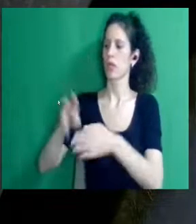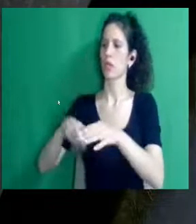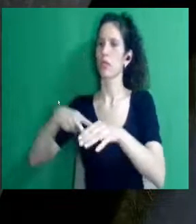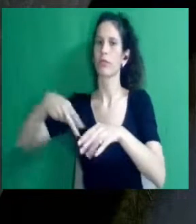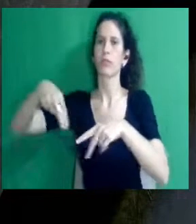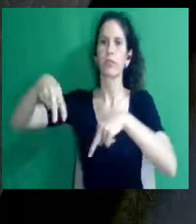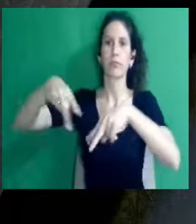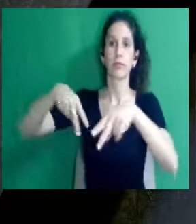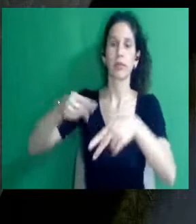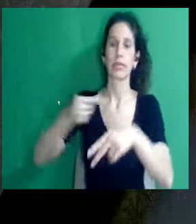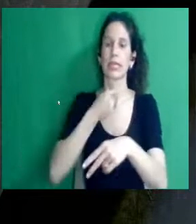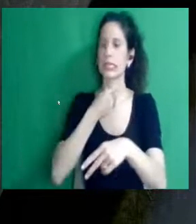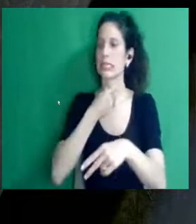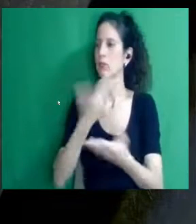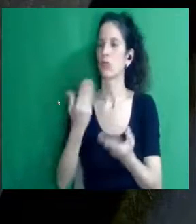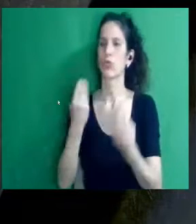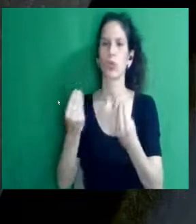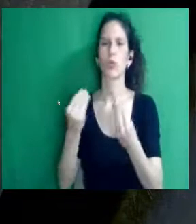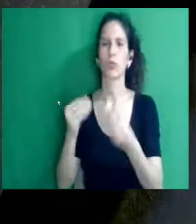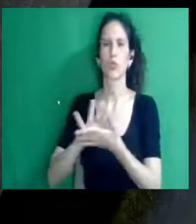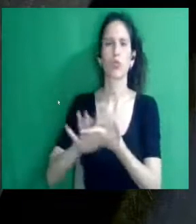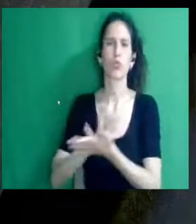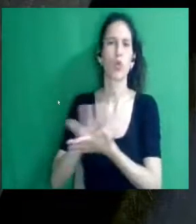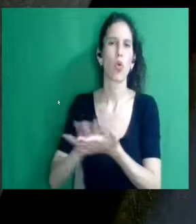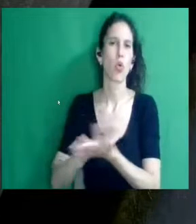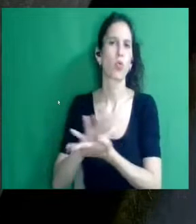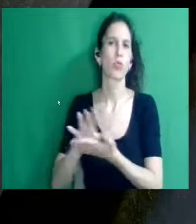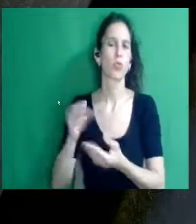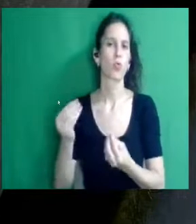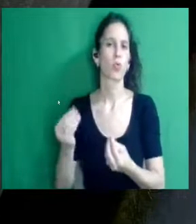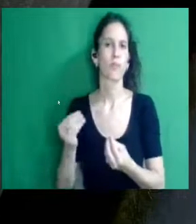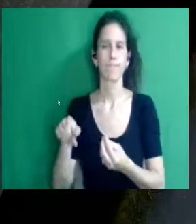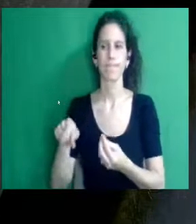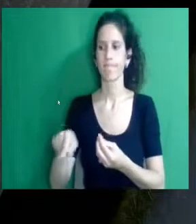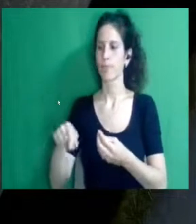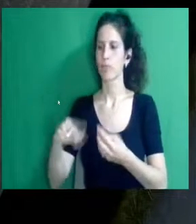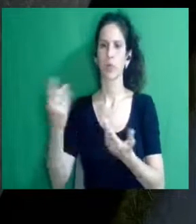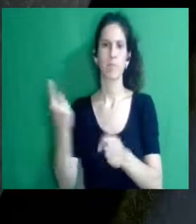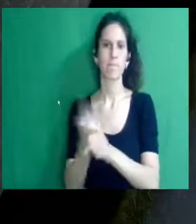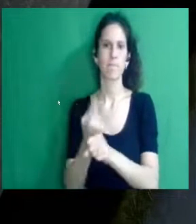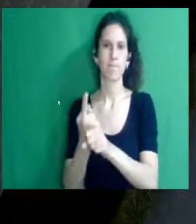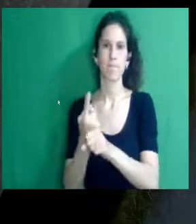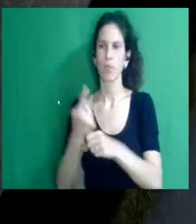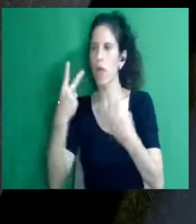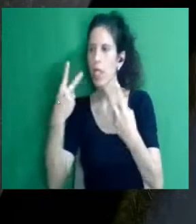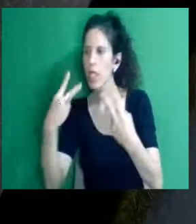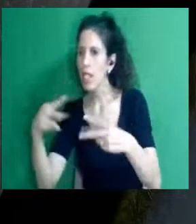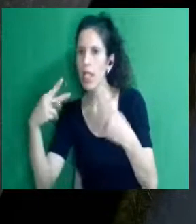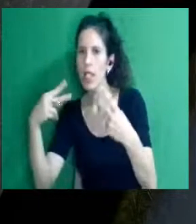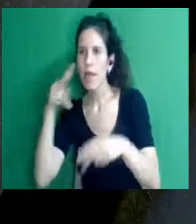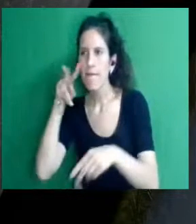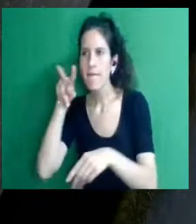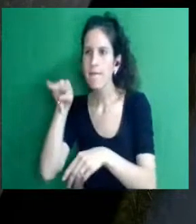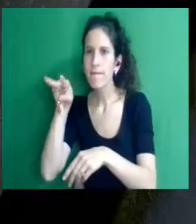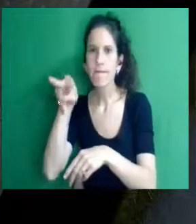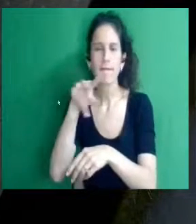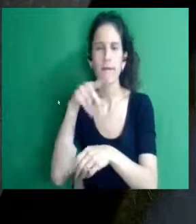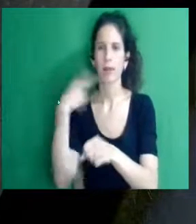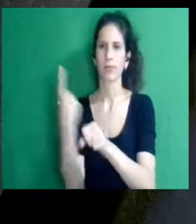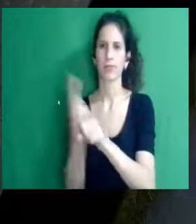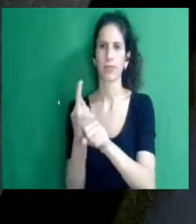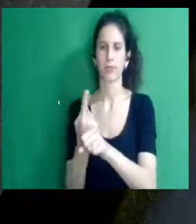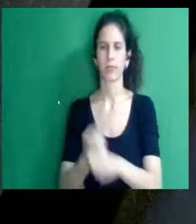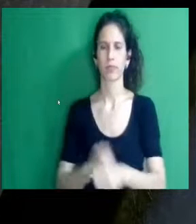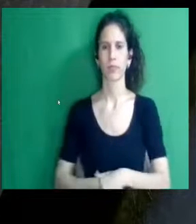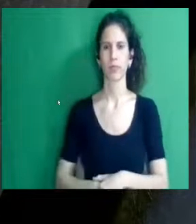bueno, ¿cómo podíamos resolver la accesibilidad y que se pueda recorrer y acceder de distintos puntos? Después surgió el